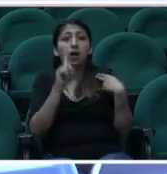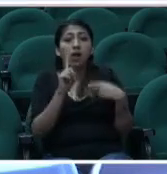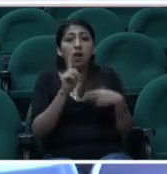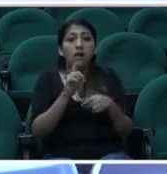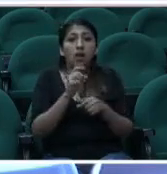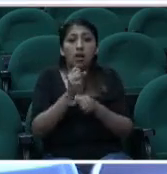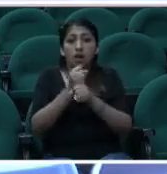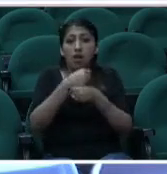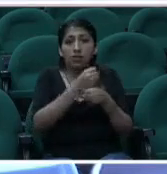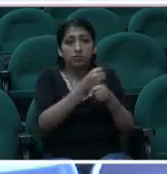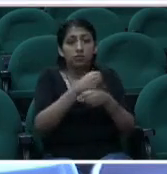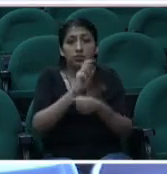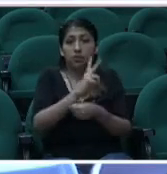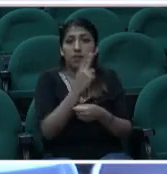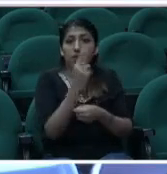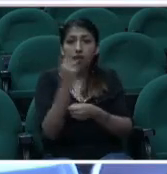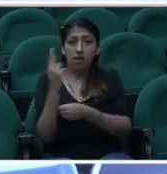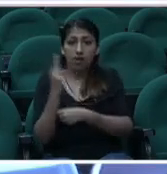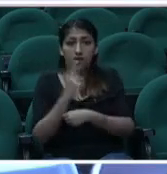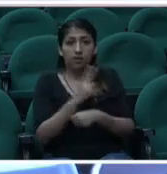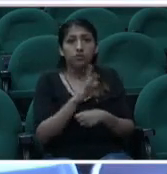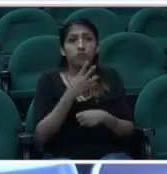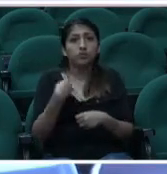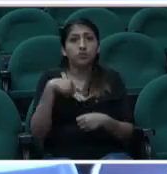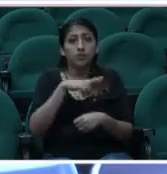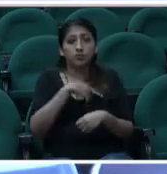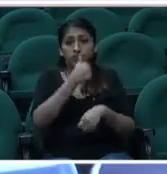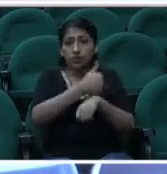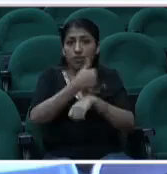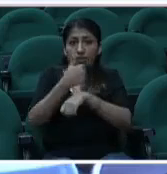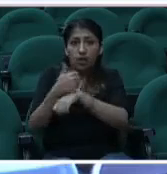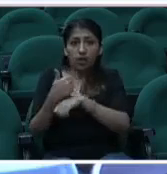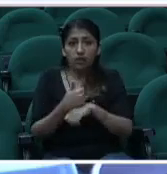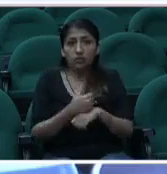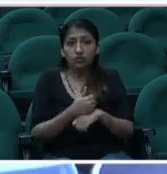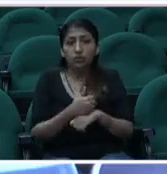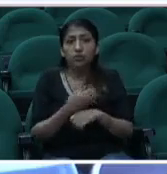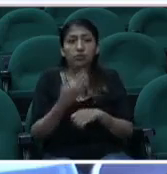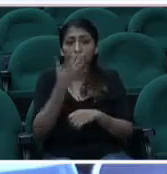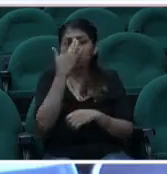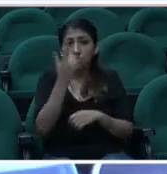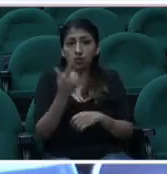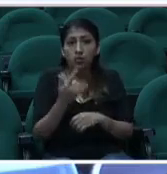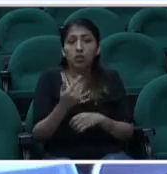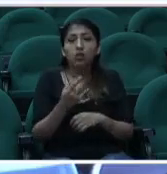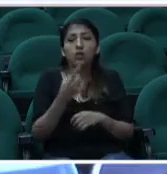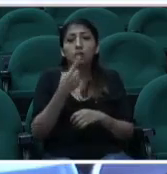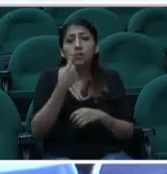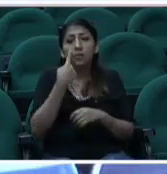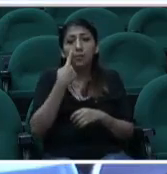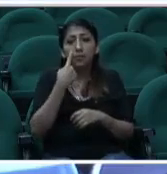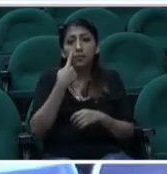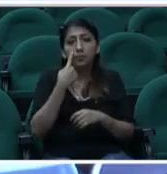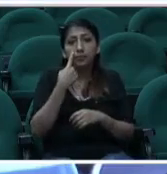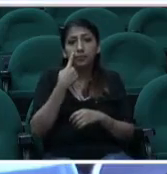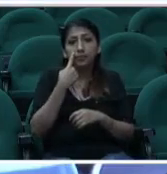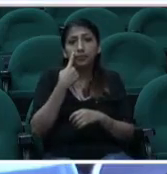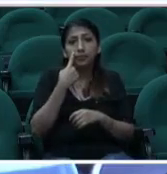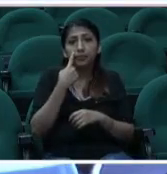sacar las respectivas parejas de nuestros candidatos con qué finalidad con qué finalidad